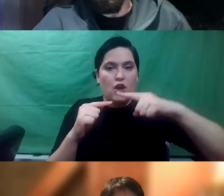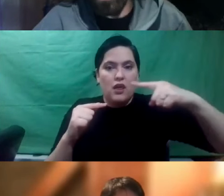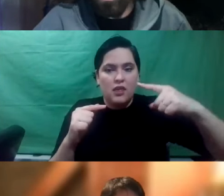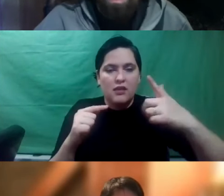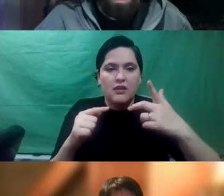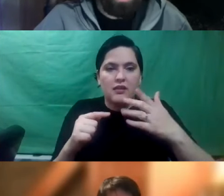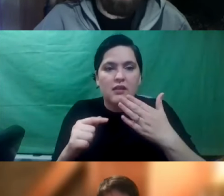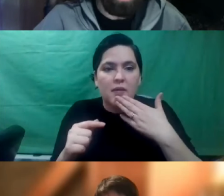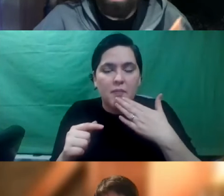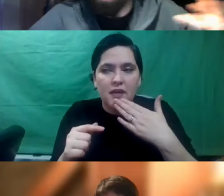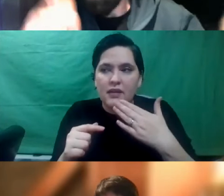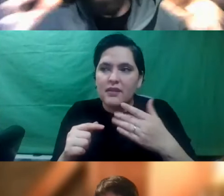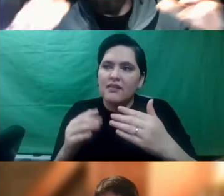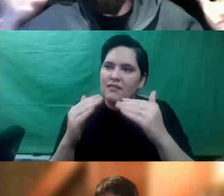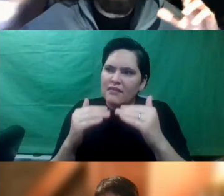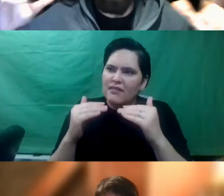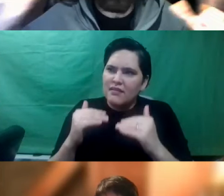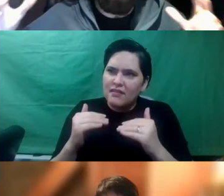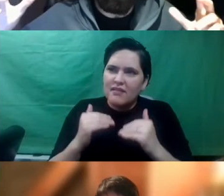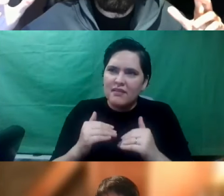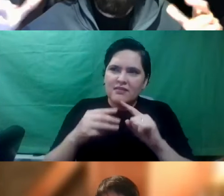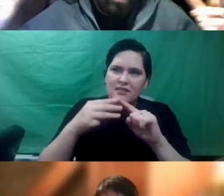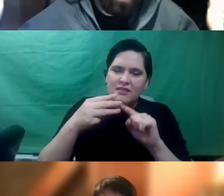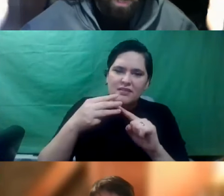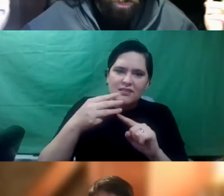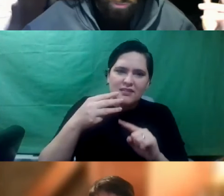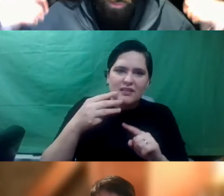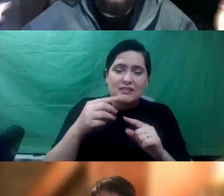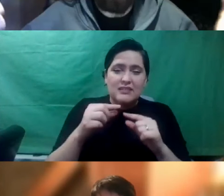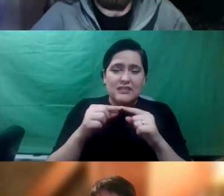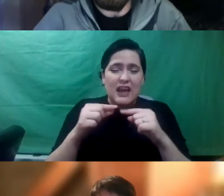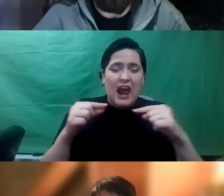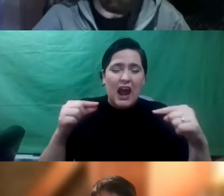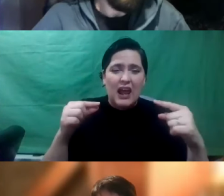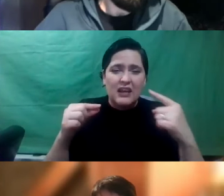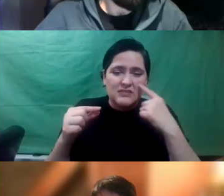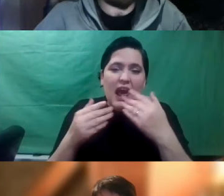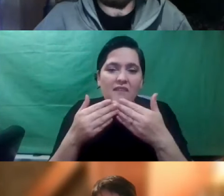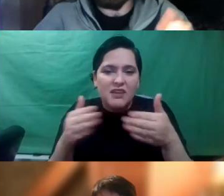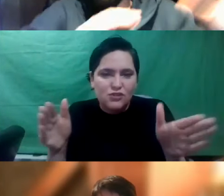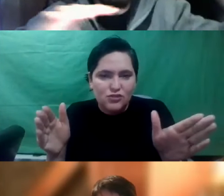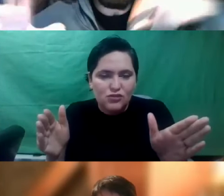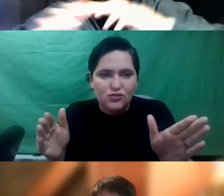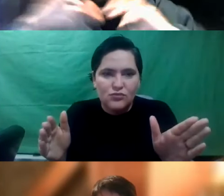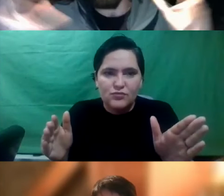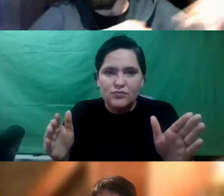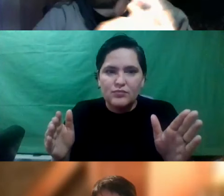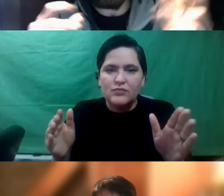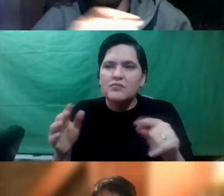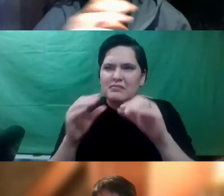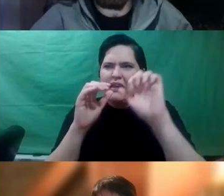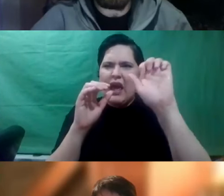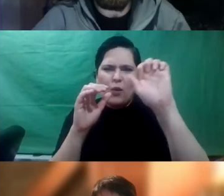y tenemos la gating variable inhibitoria, que es la proporción de canales GABA, en este caso inhibitorio, que están abiertos. Y acá todas estas ecuaciones